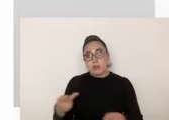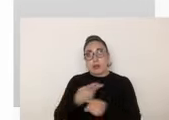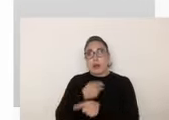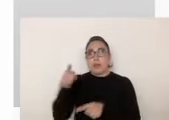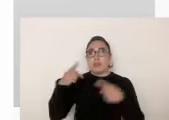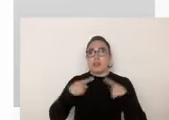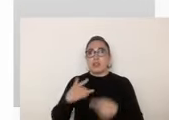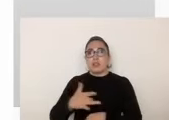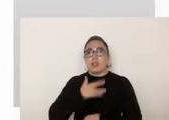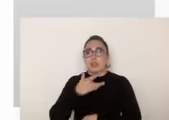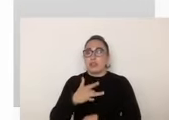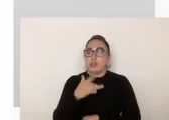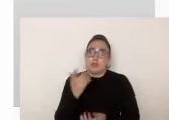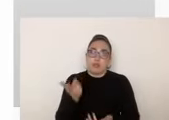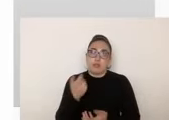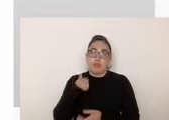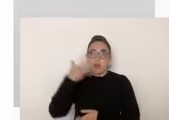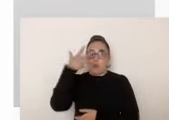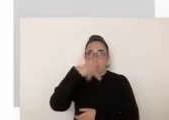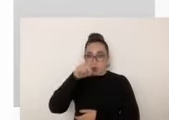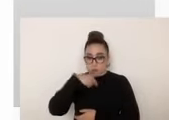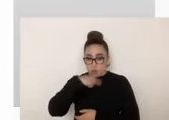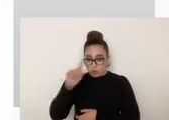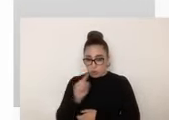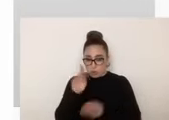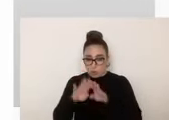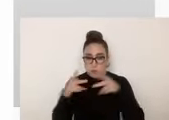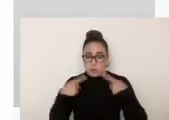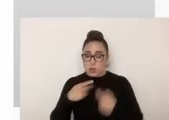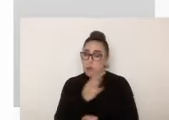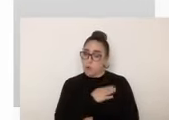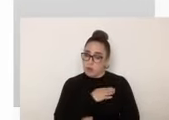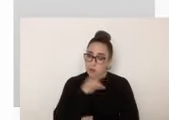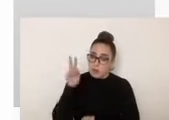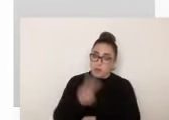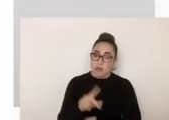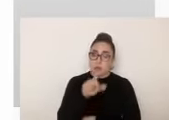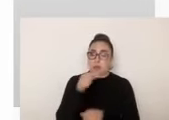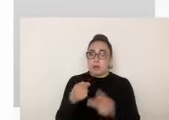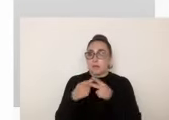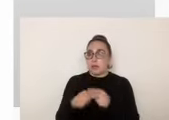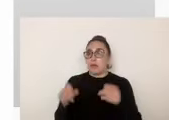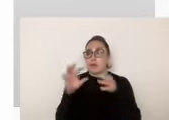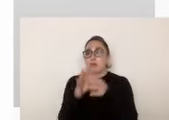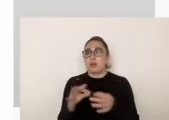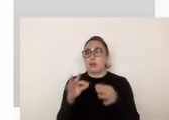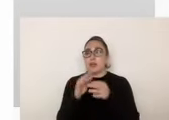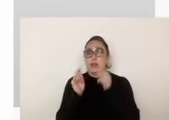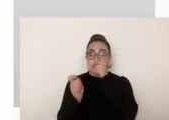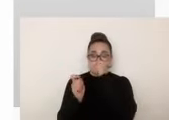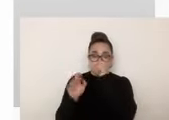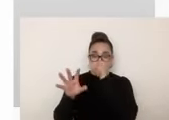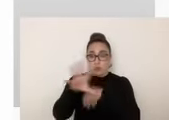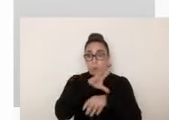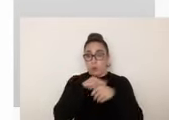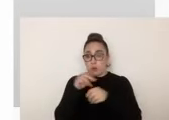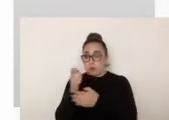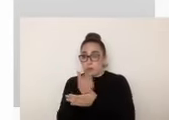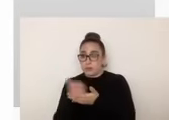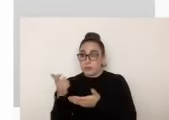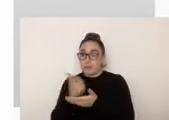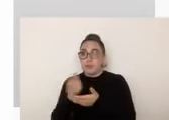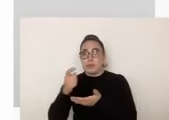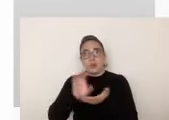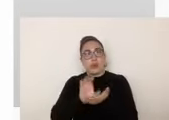yo realmente soy una gran persona. Y le empiezo a contar que el 50% de lo que gano lo doy a